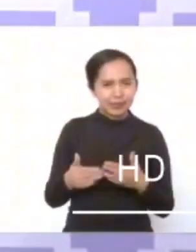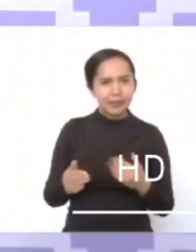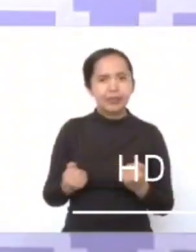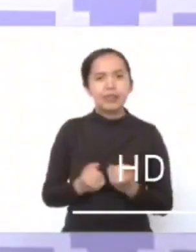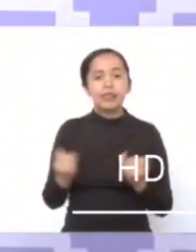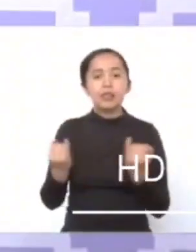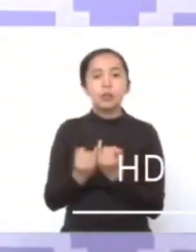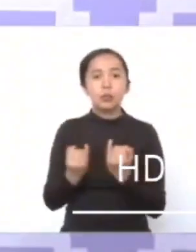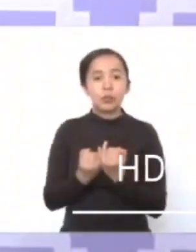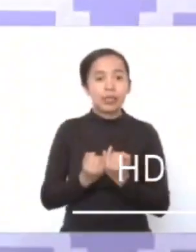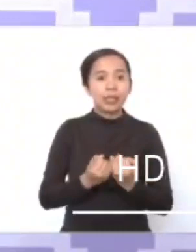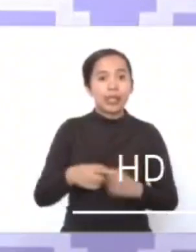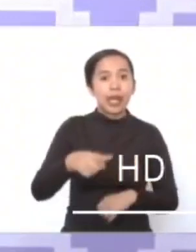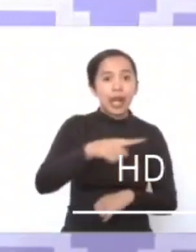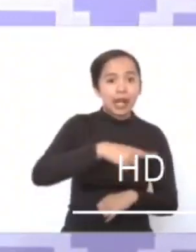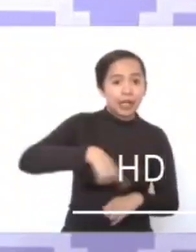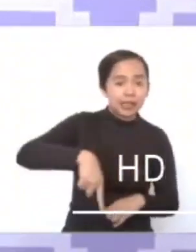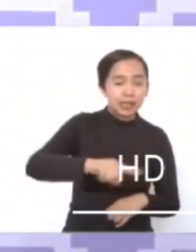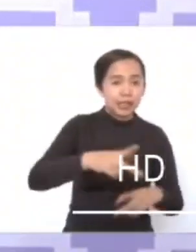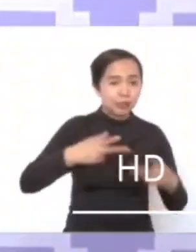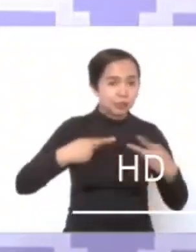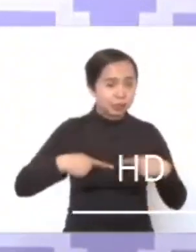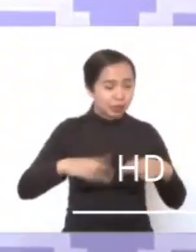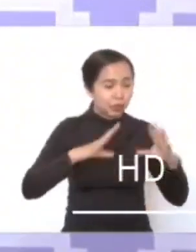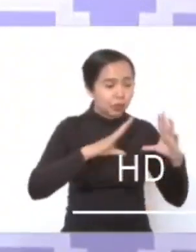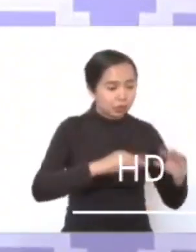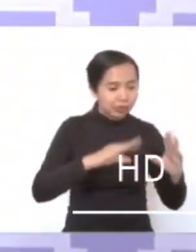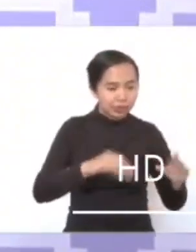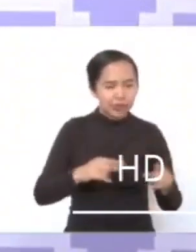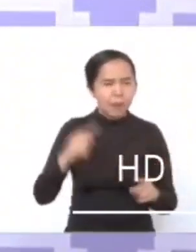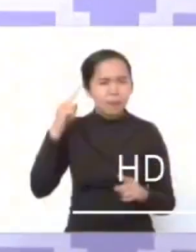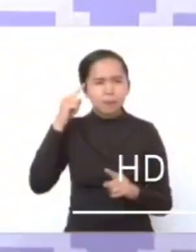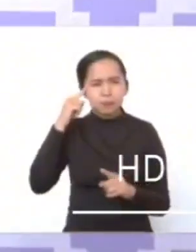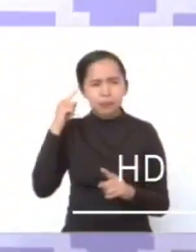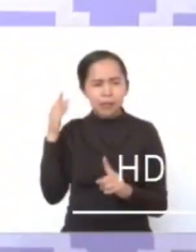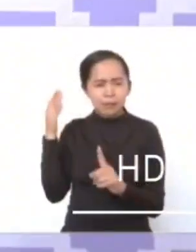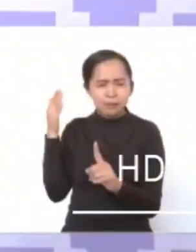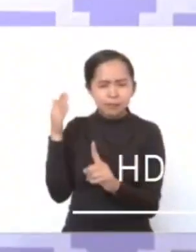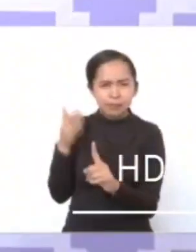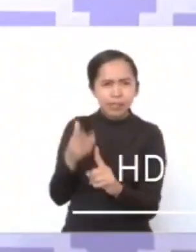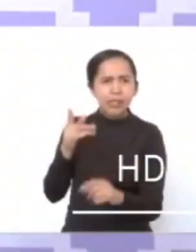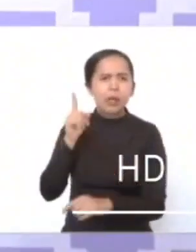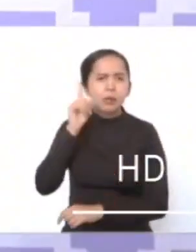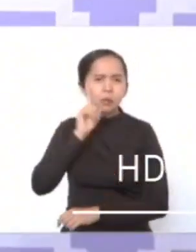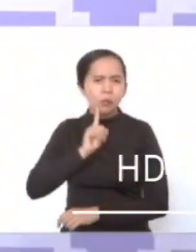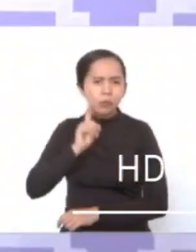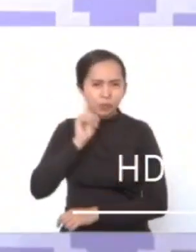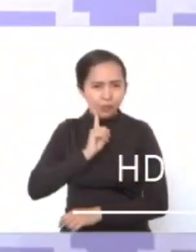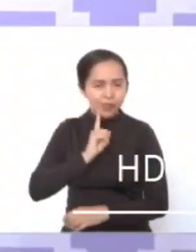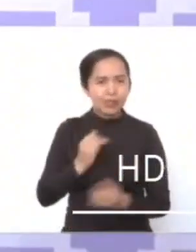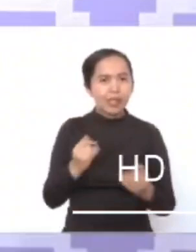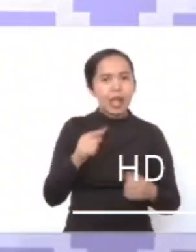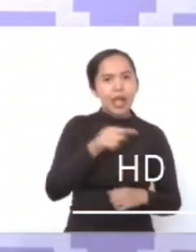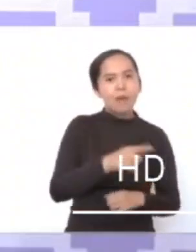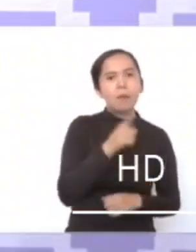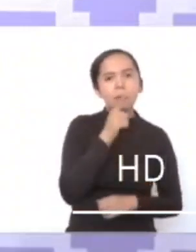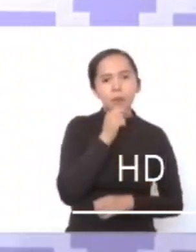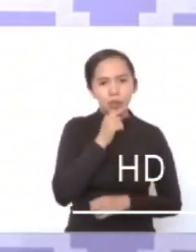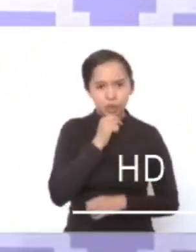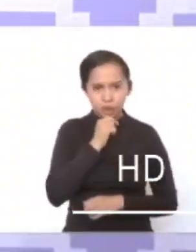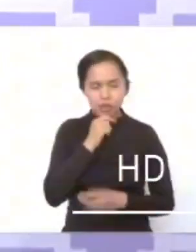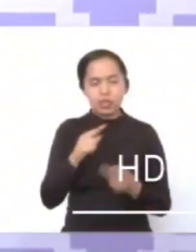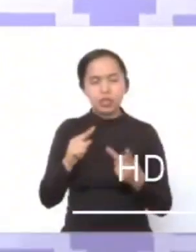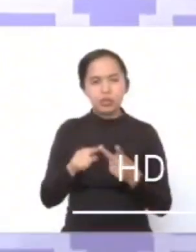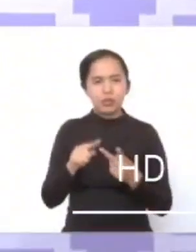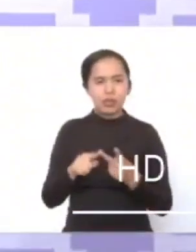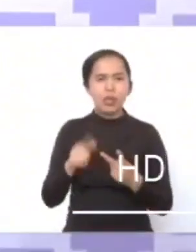capacitación y formación en perspectiva de género de todos nuestros policías, tanto ministeriales como policías